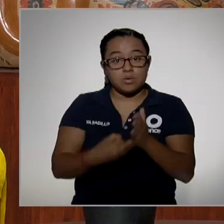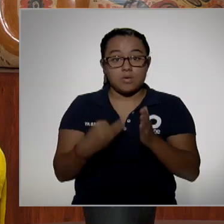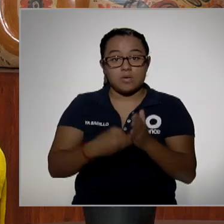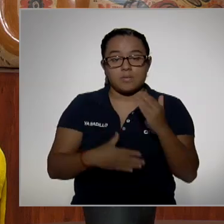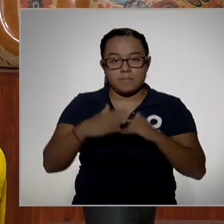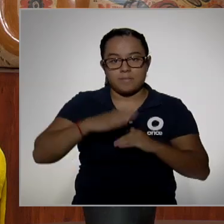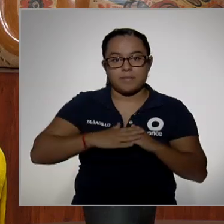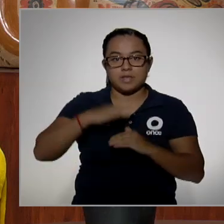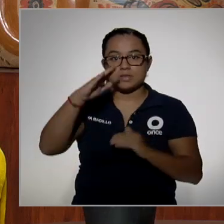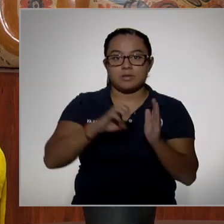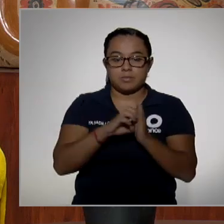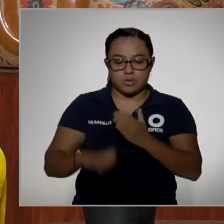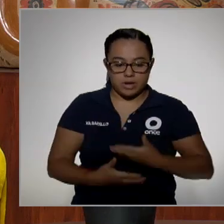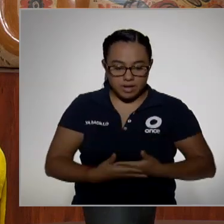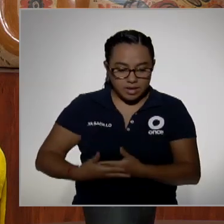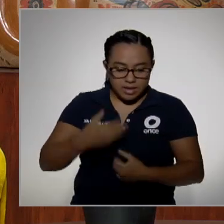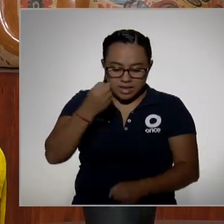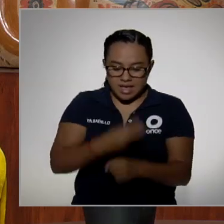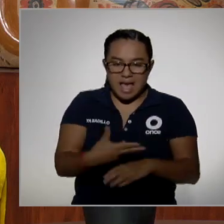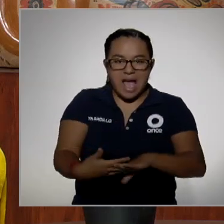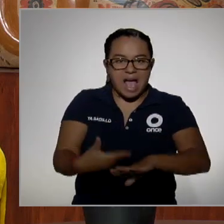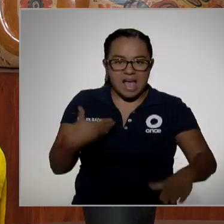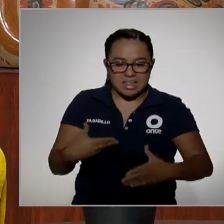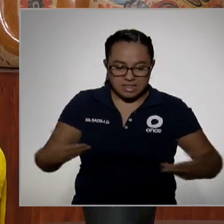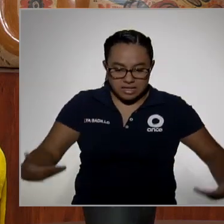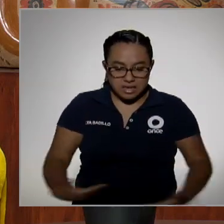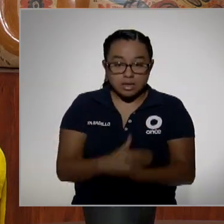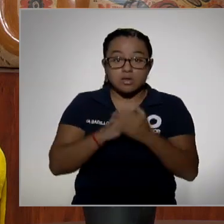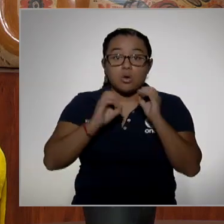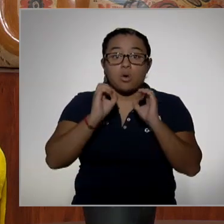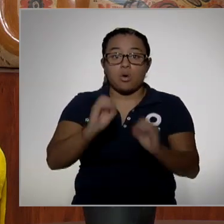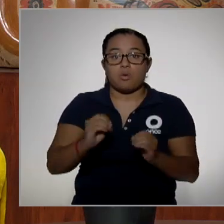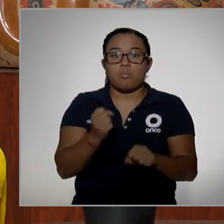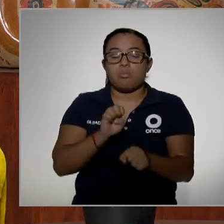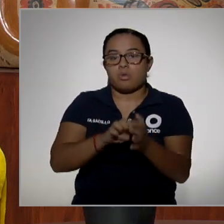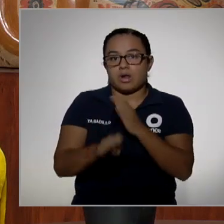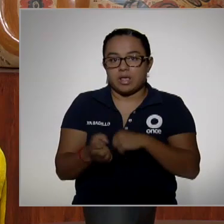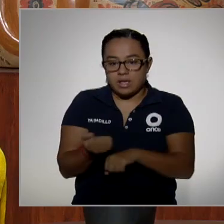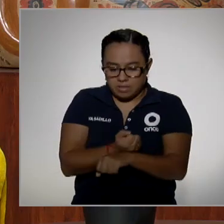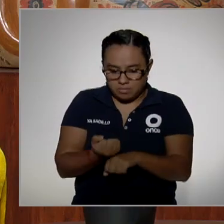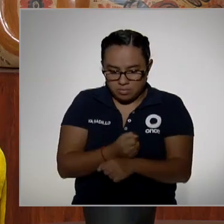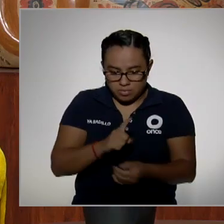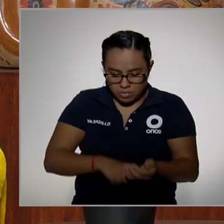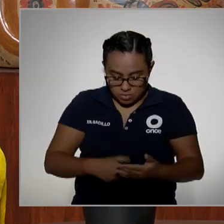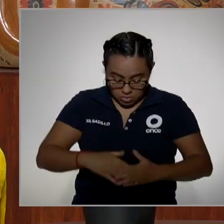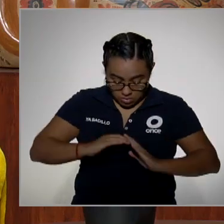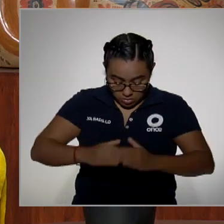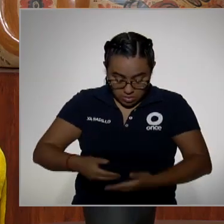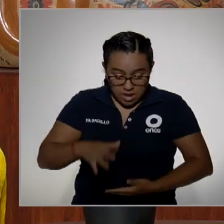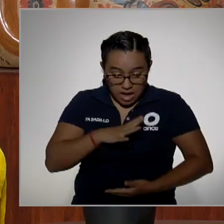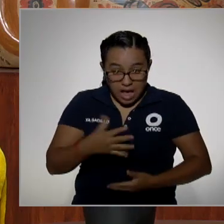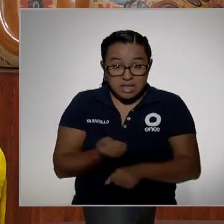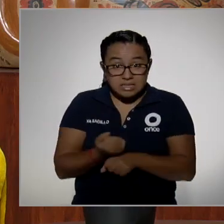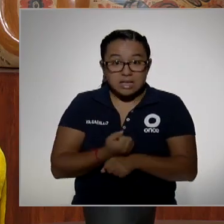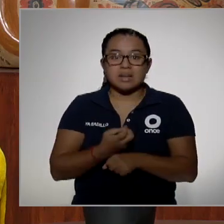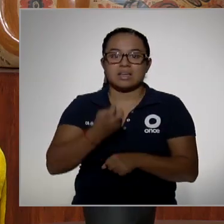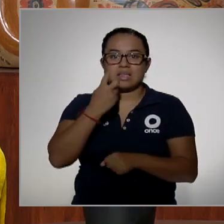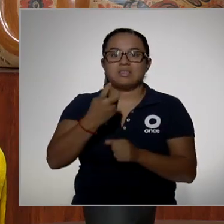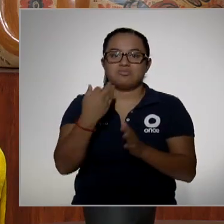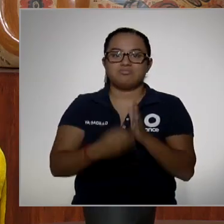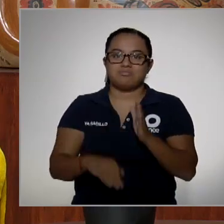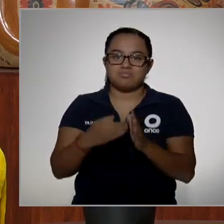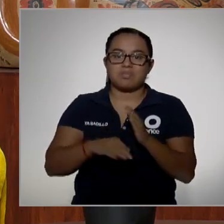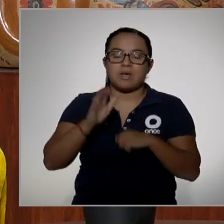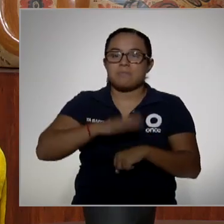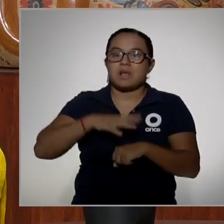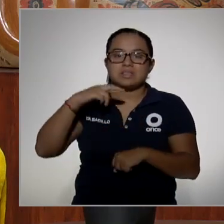mayor por ejemplo en los bebés prematuros si hay un sangrado en el periodo neonatal o si hay bebés este que tienen enfermedades crónicas la deficiencia va a ocurrir en